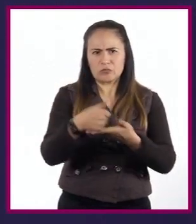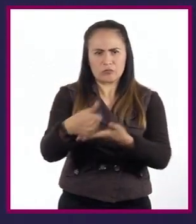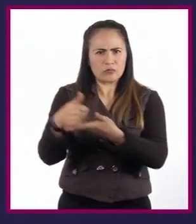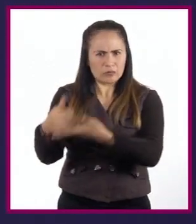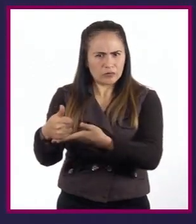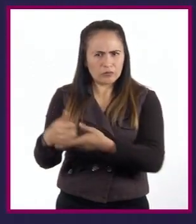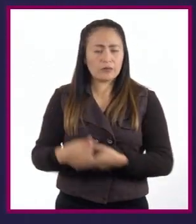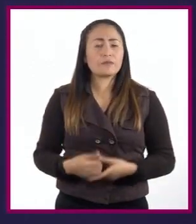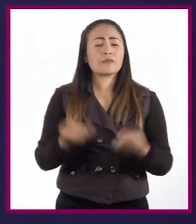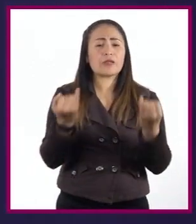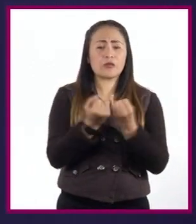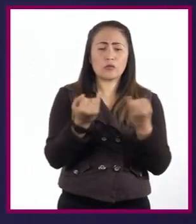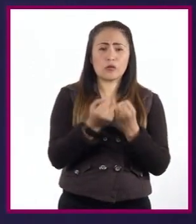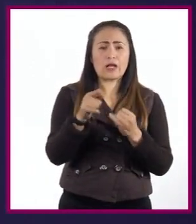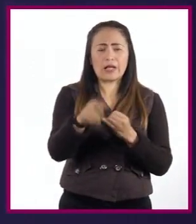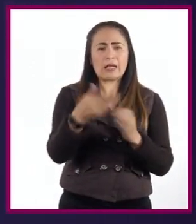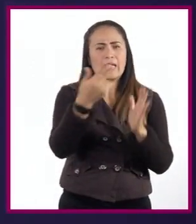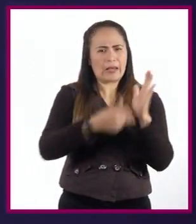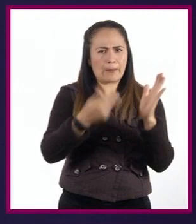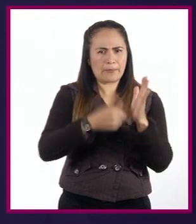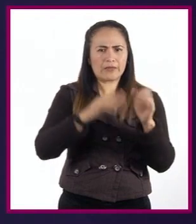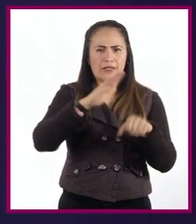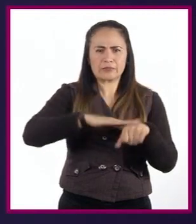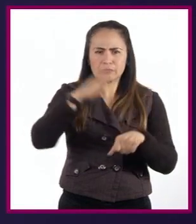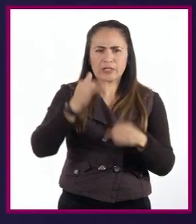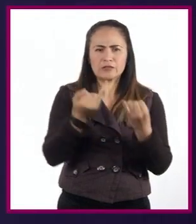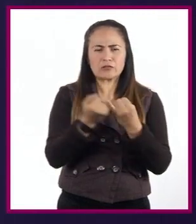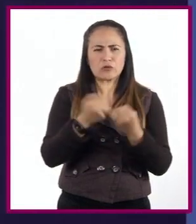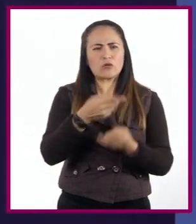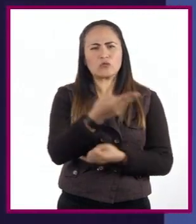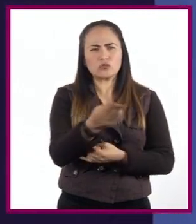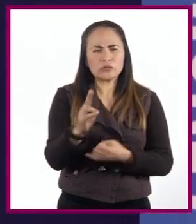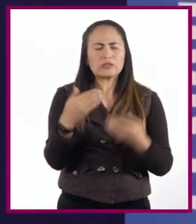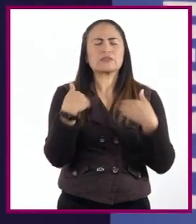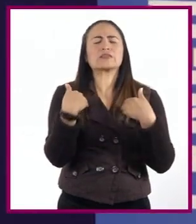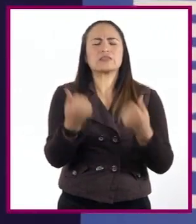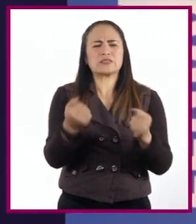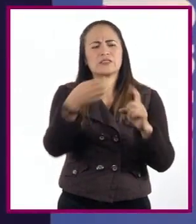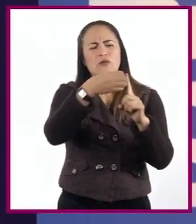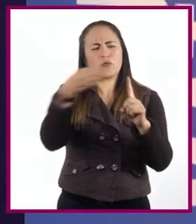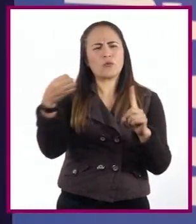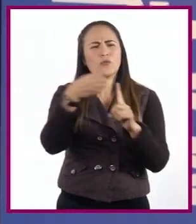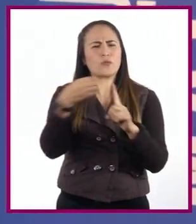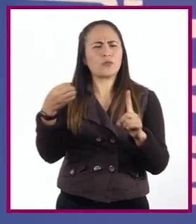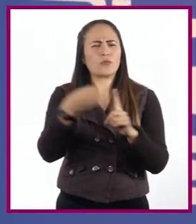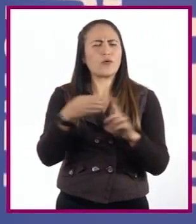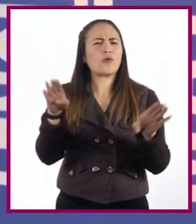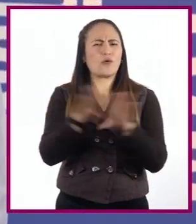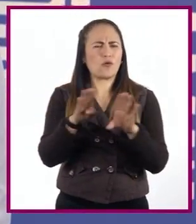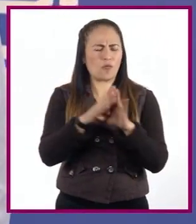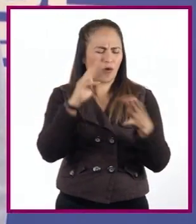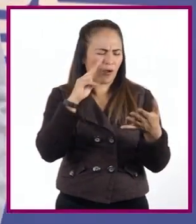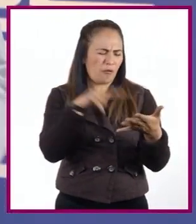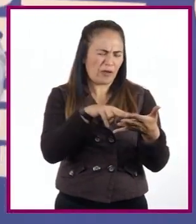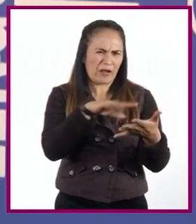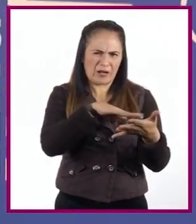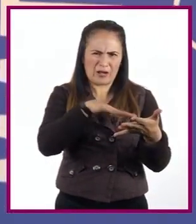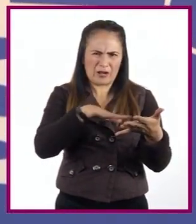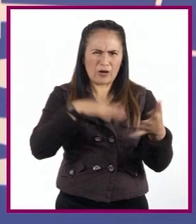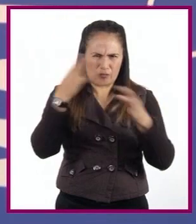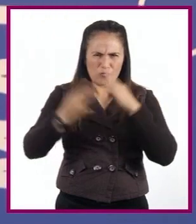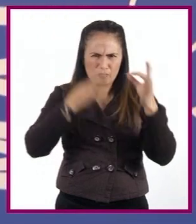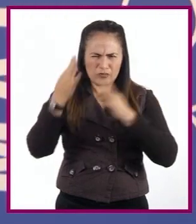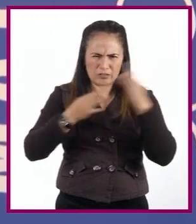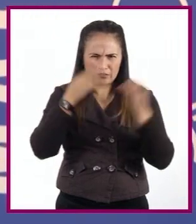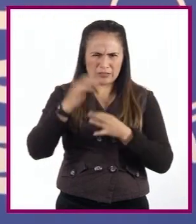más herramientas y comprendan mejor sobre la reconstrucción de la secuencia de hechos en las notas informativas,